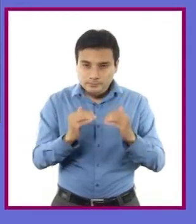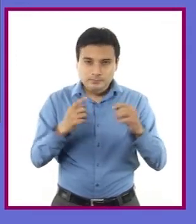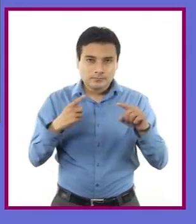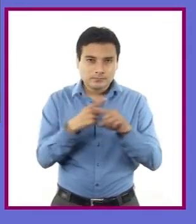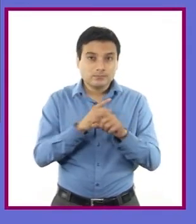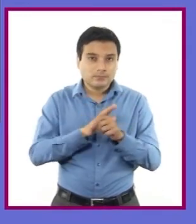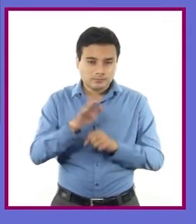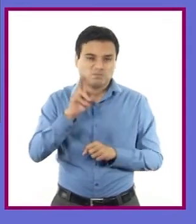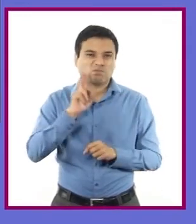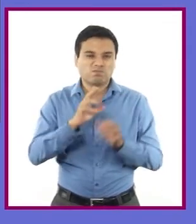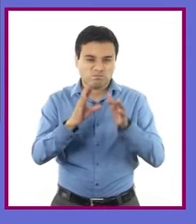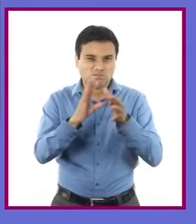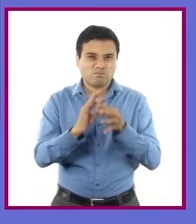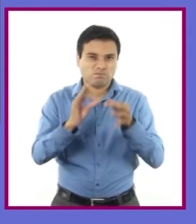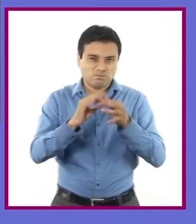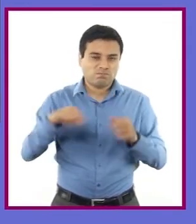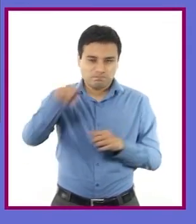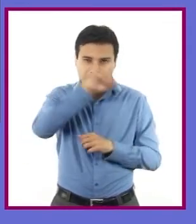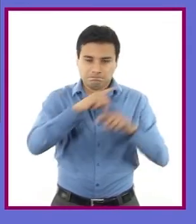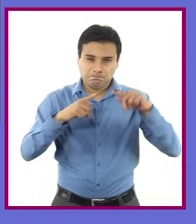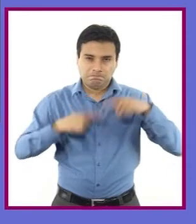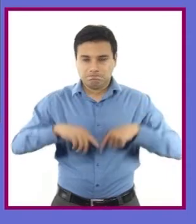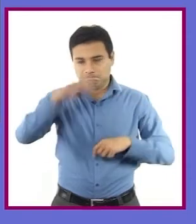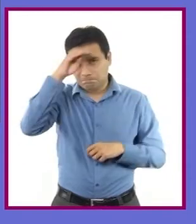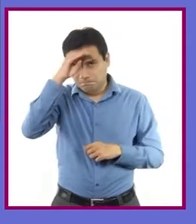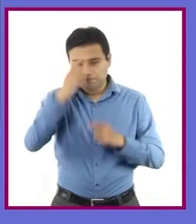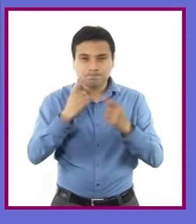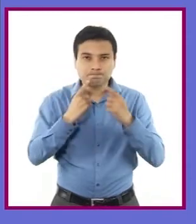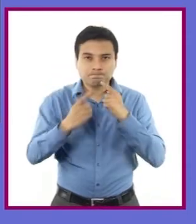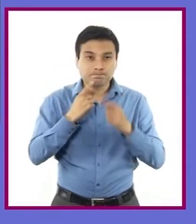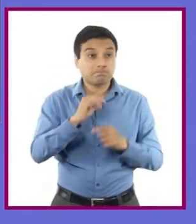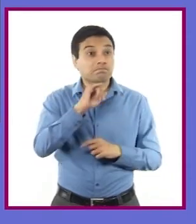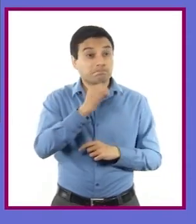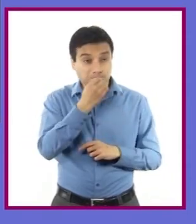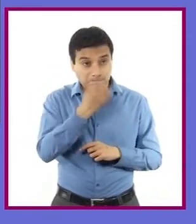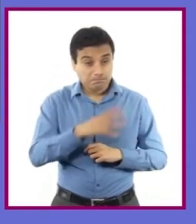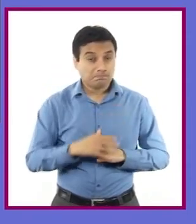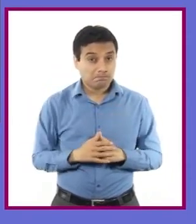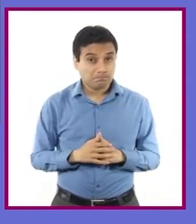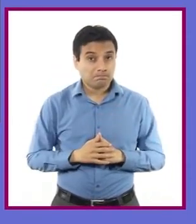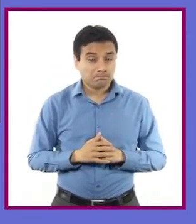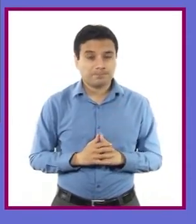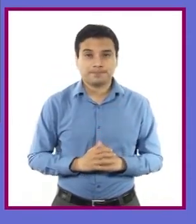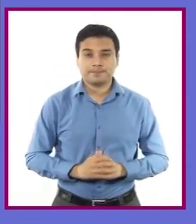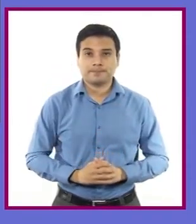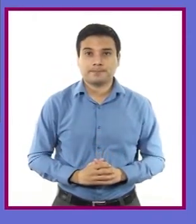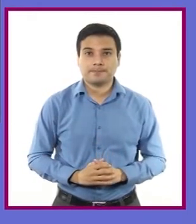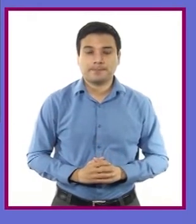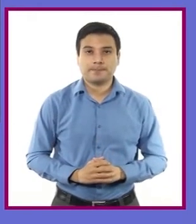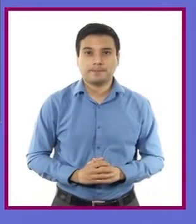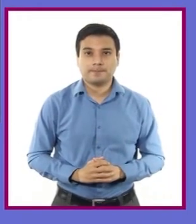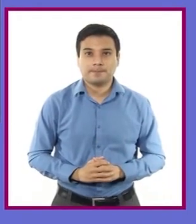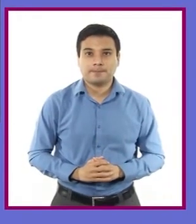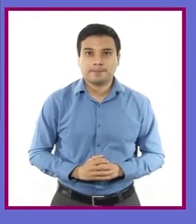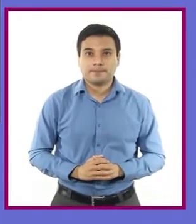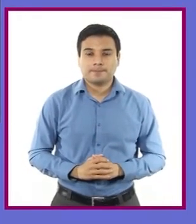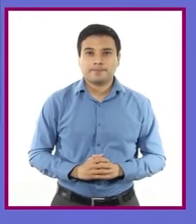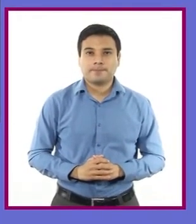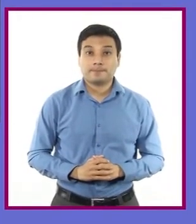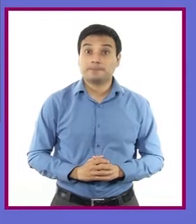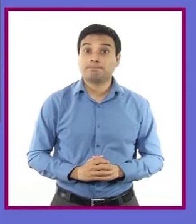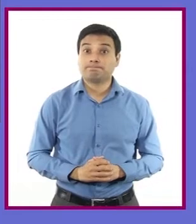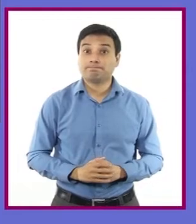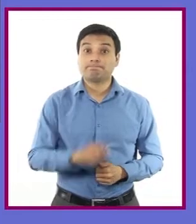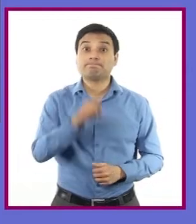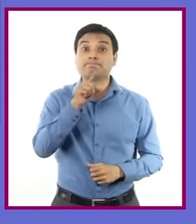proporcionar argumentos para la reflexión y el debate. Sí, ¿sabes? Eso estaría muy bien, porque... Qué importante es